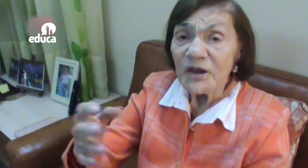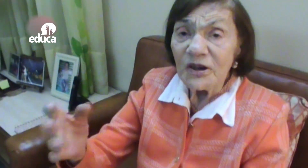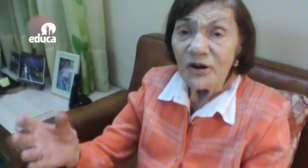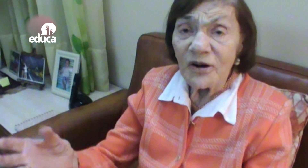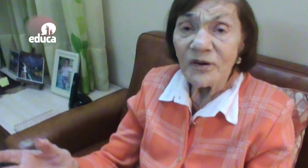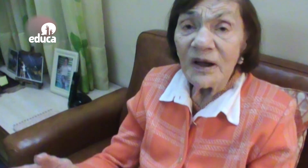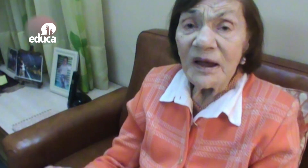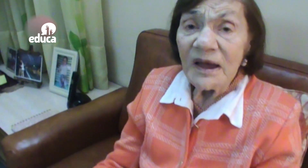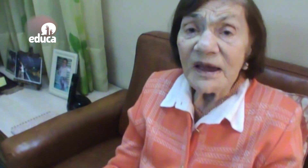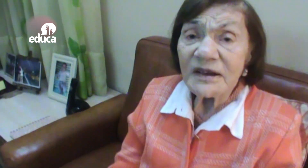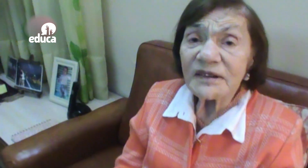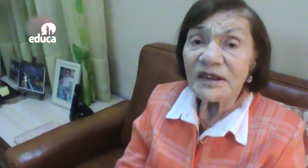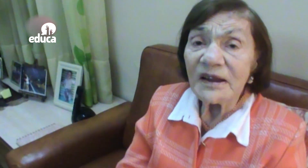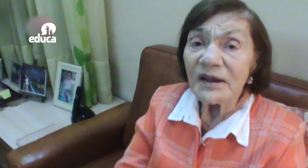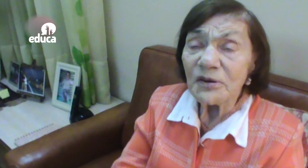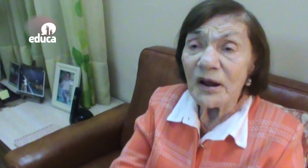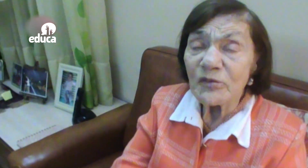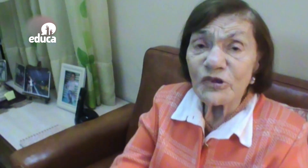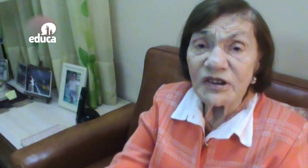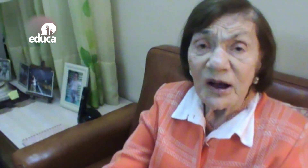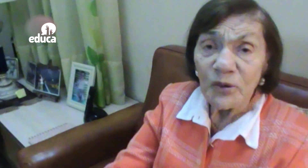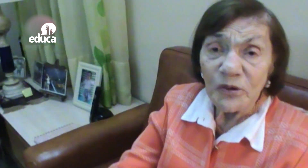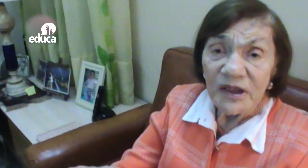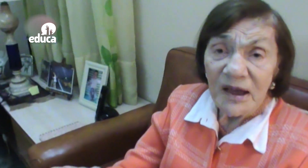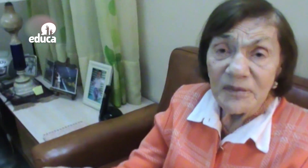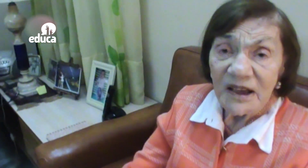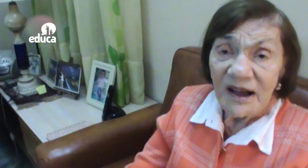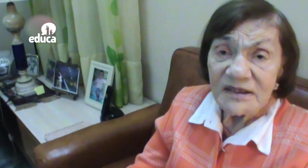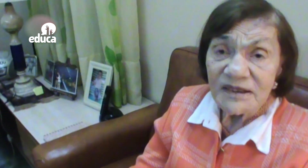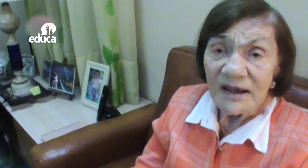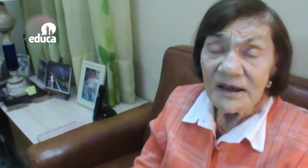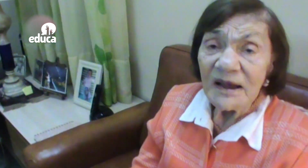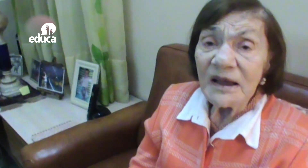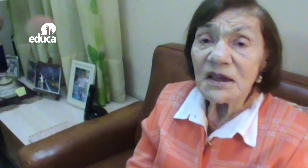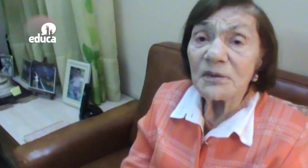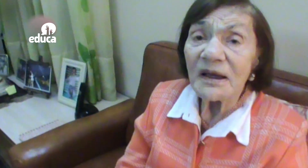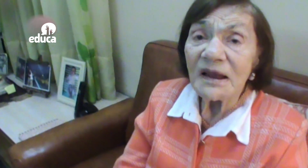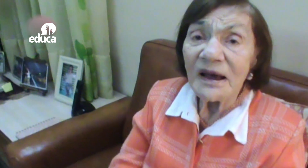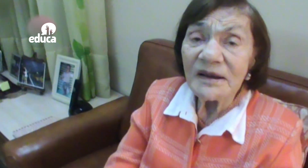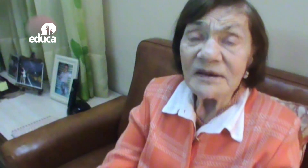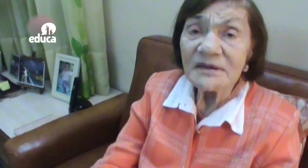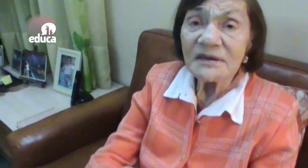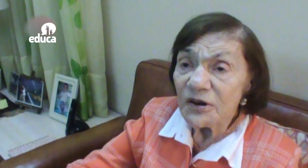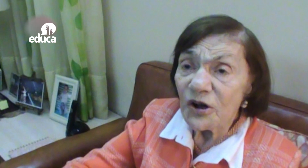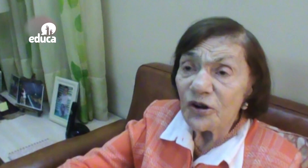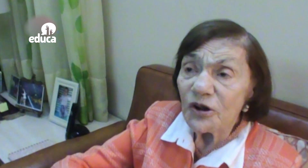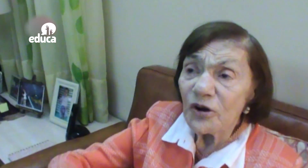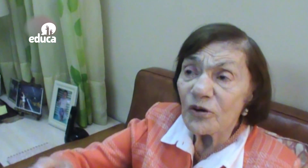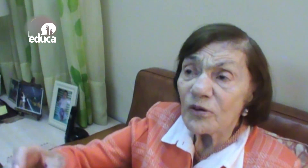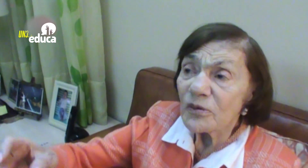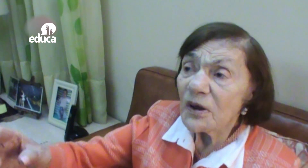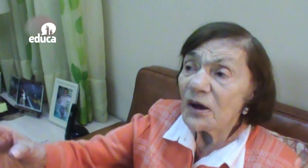El anhelo mío es tener una música judía en mi casa y bailar,